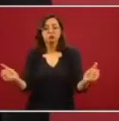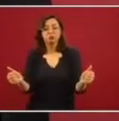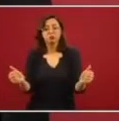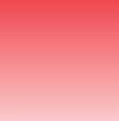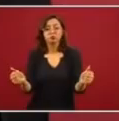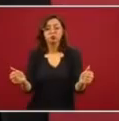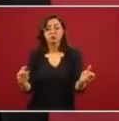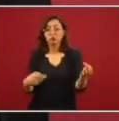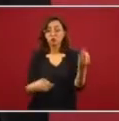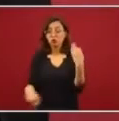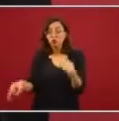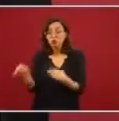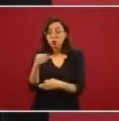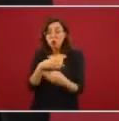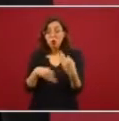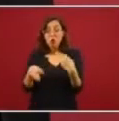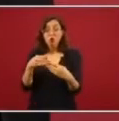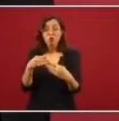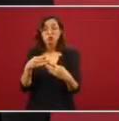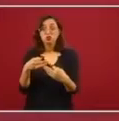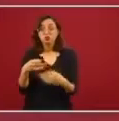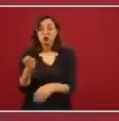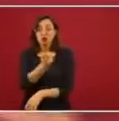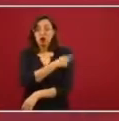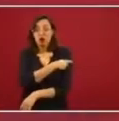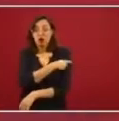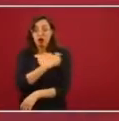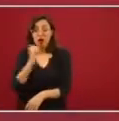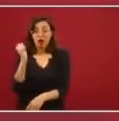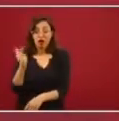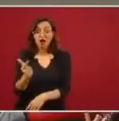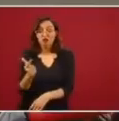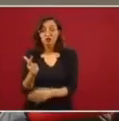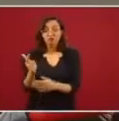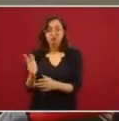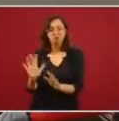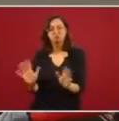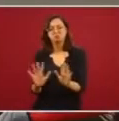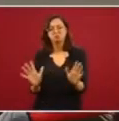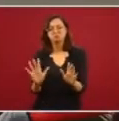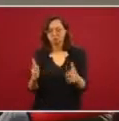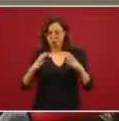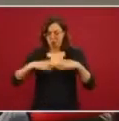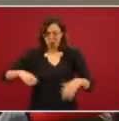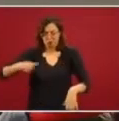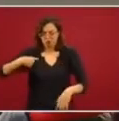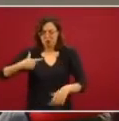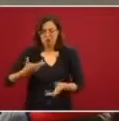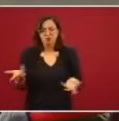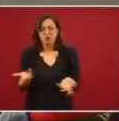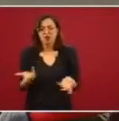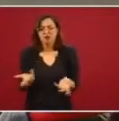todos estén con defensas con anticuerpos para qué la epidemia sapag el mismo principio aplica